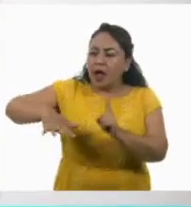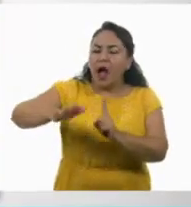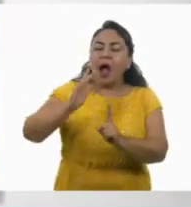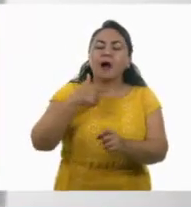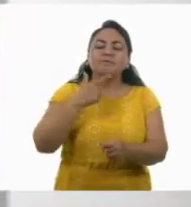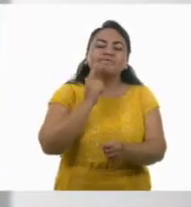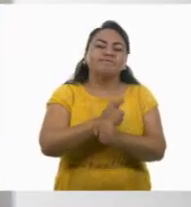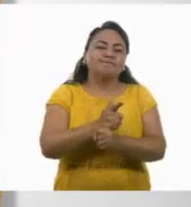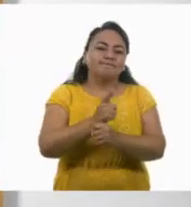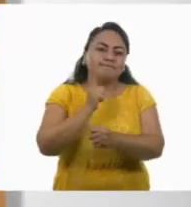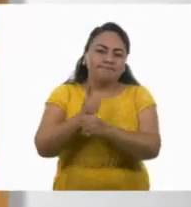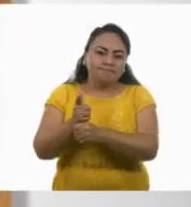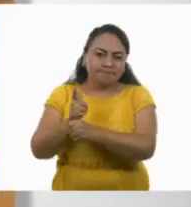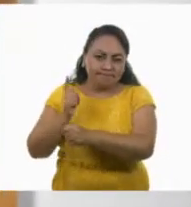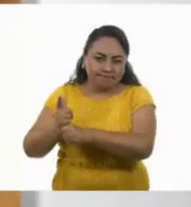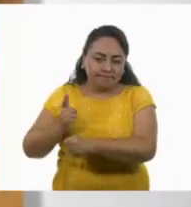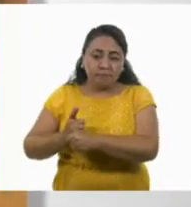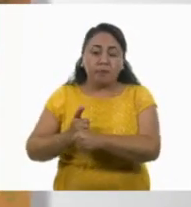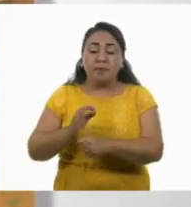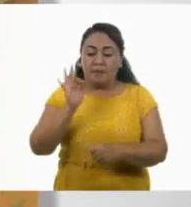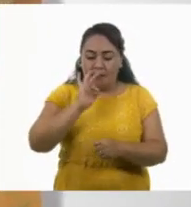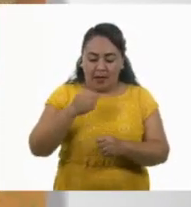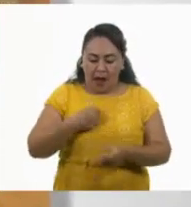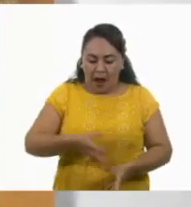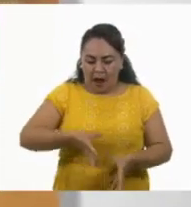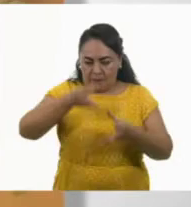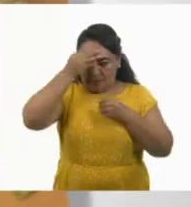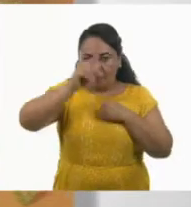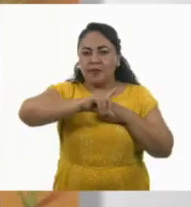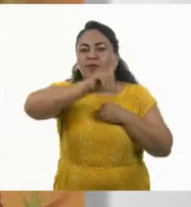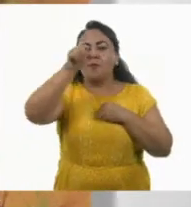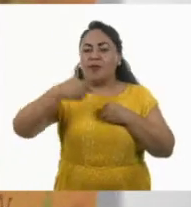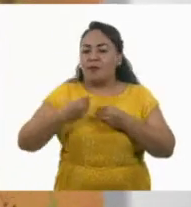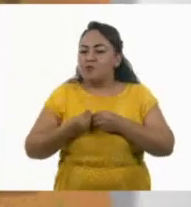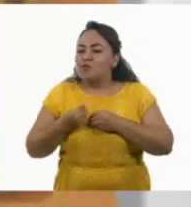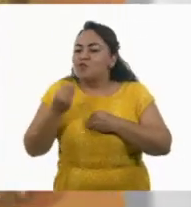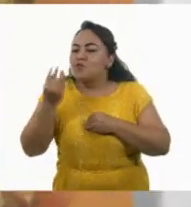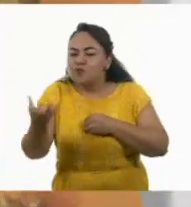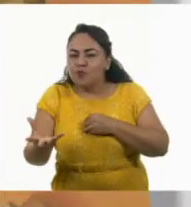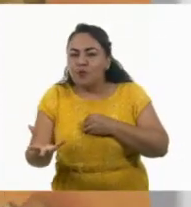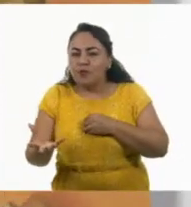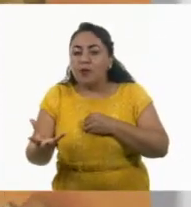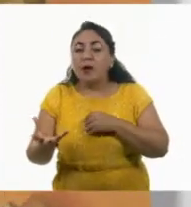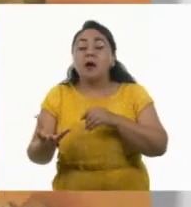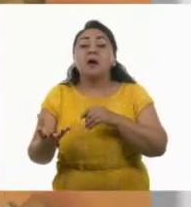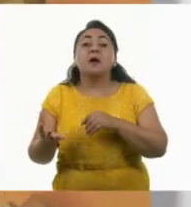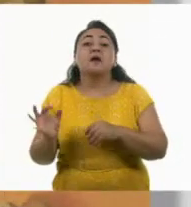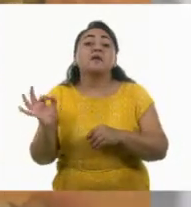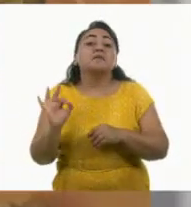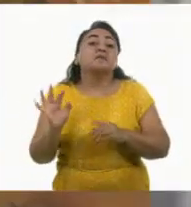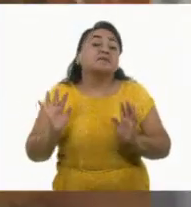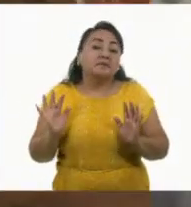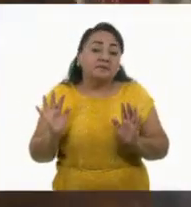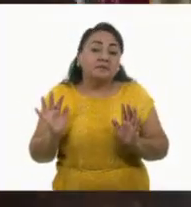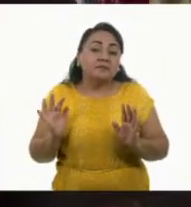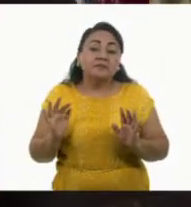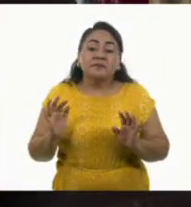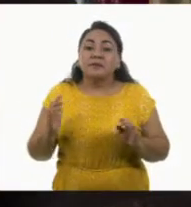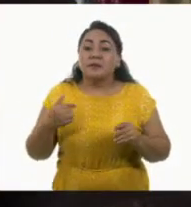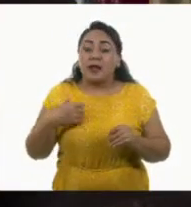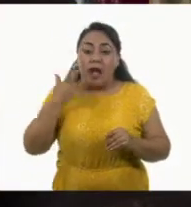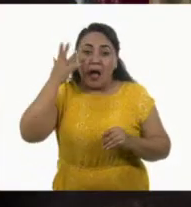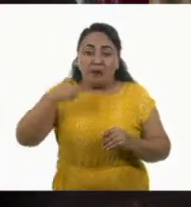eso nosotros se lo llevamos al otro, pues probablemente, aunque no hagamos